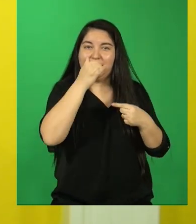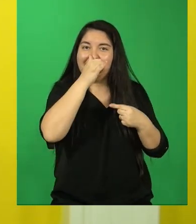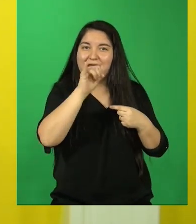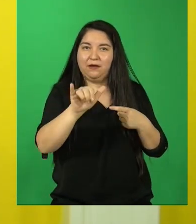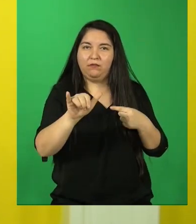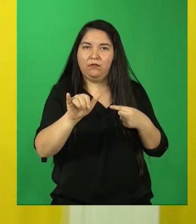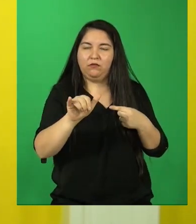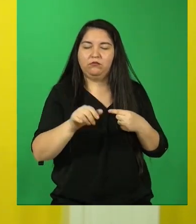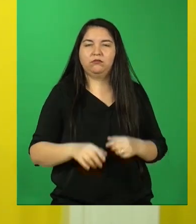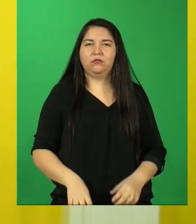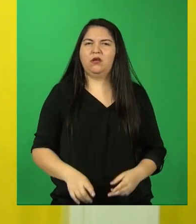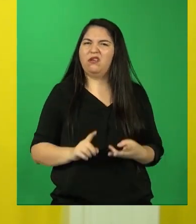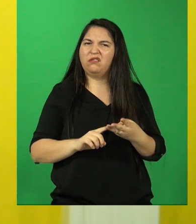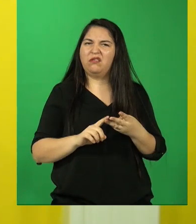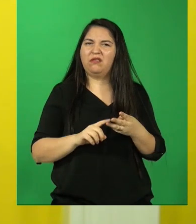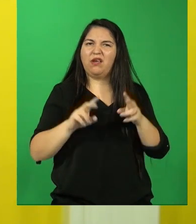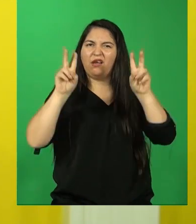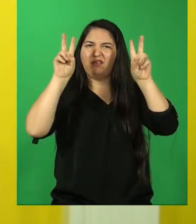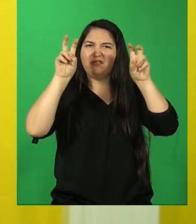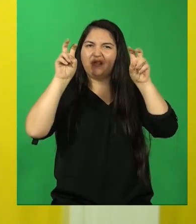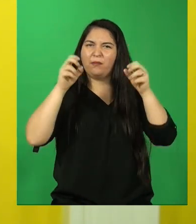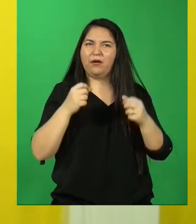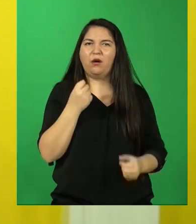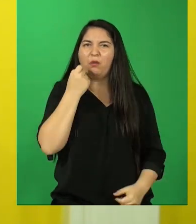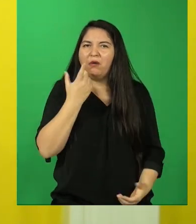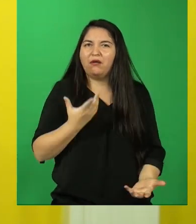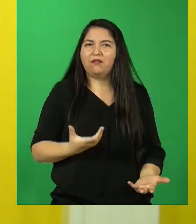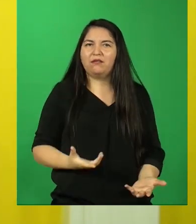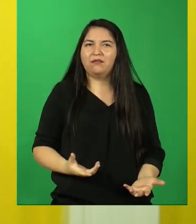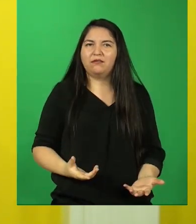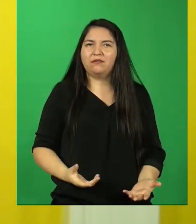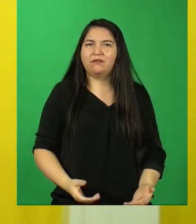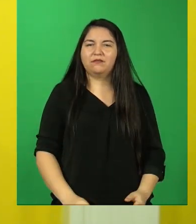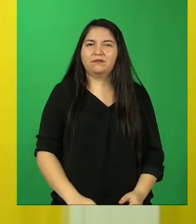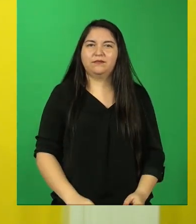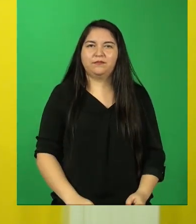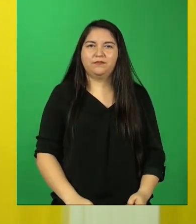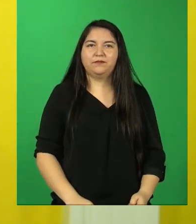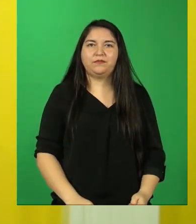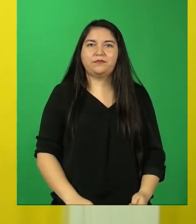trama? ¿A qué se refiere la trama? A ver.